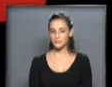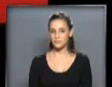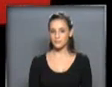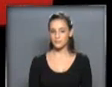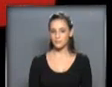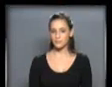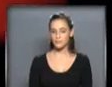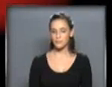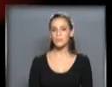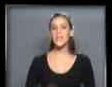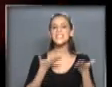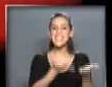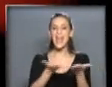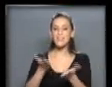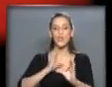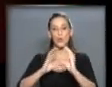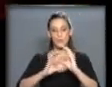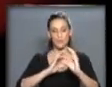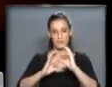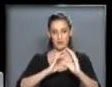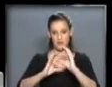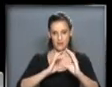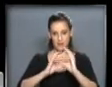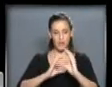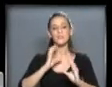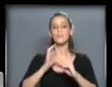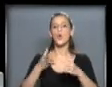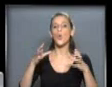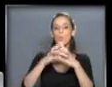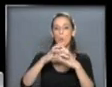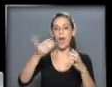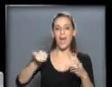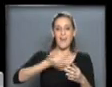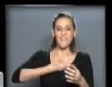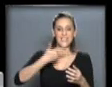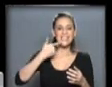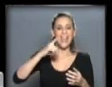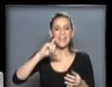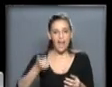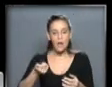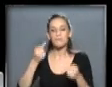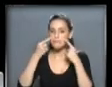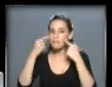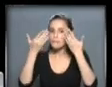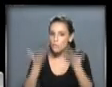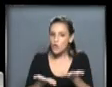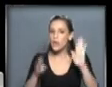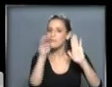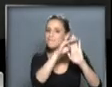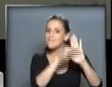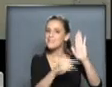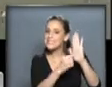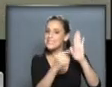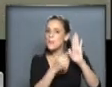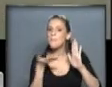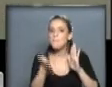La Autoridad Federal de Servicios de Comunicación Audiovisual, el AFCA, y la Jefatura Gabinete de Ministros presentaron sendos recursos extraordinarios ante la